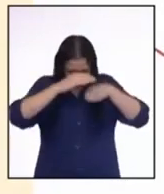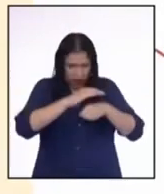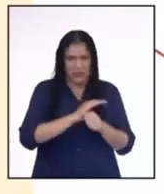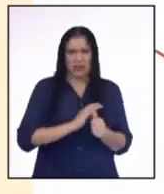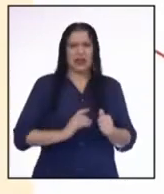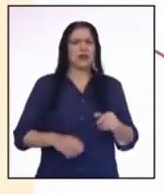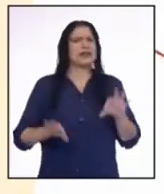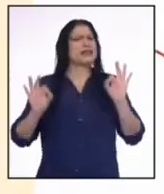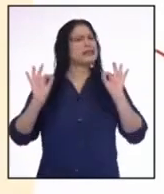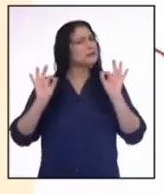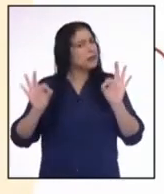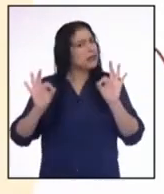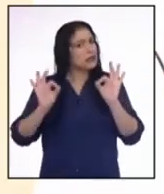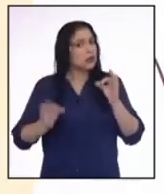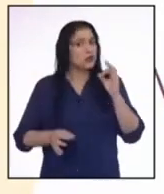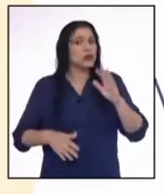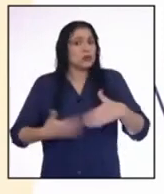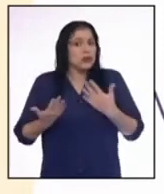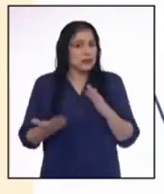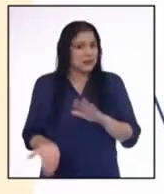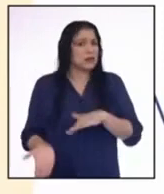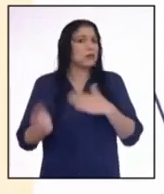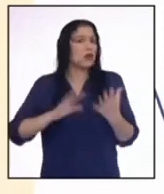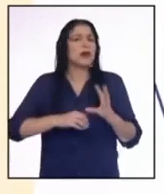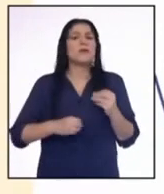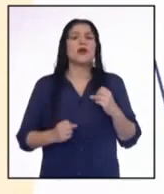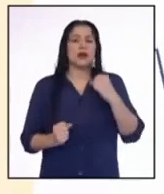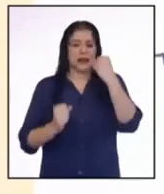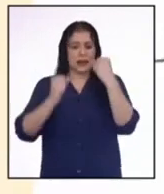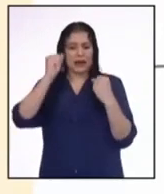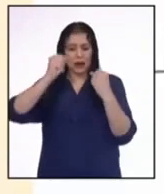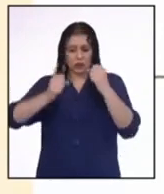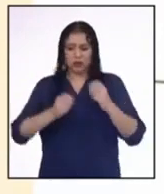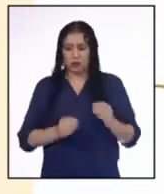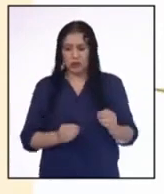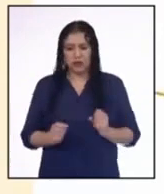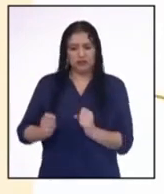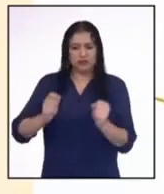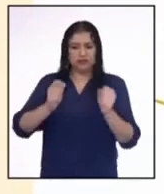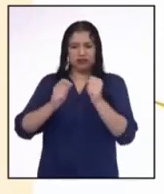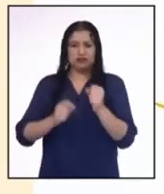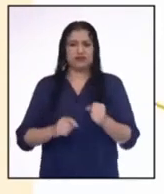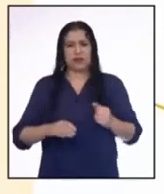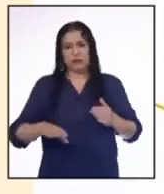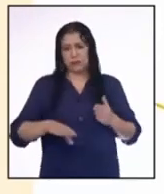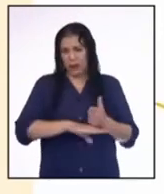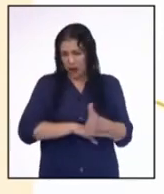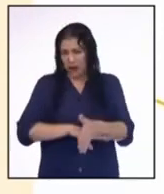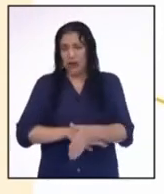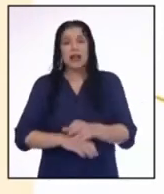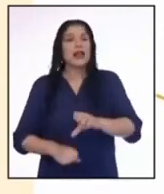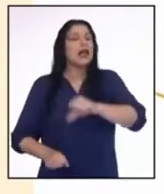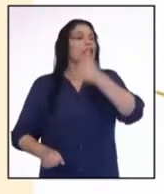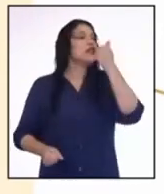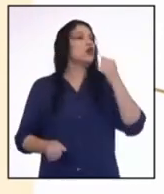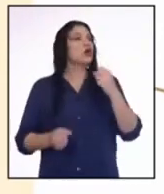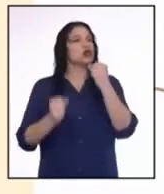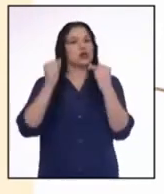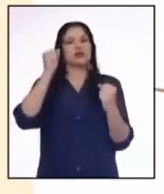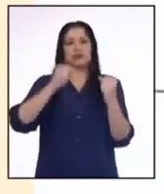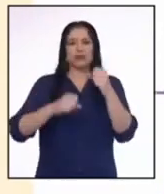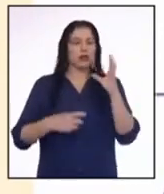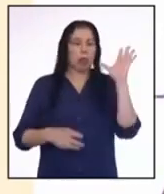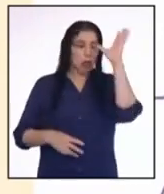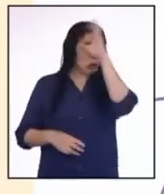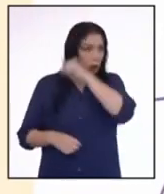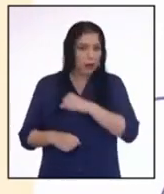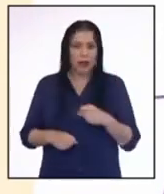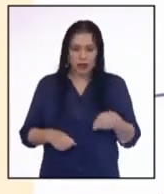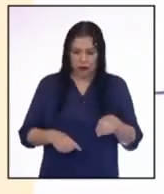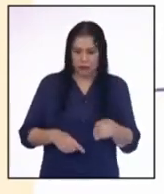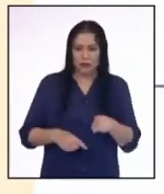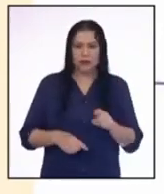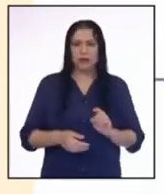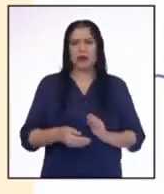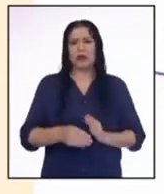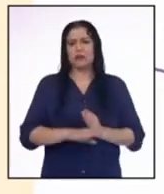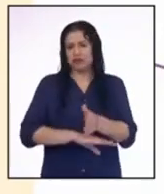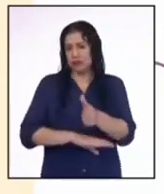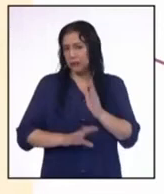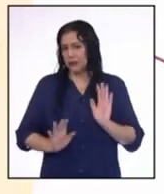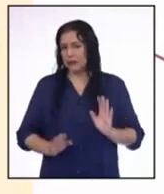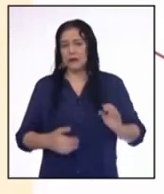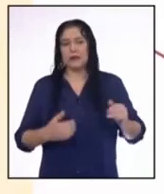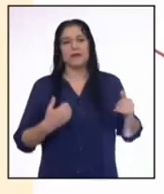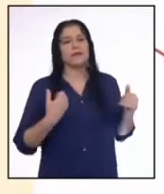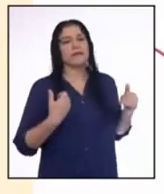de él es peligroso y mortal, porque el automóvil puede moverse y aplastarlo, y es posible que otros conductores no lo vean en el suelo.